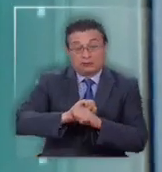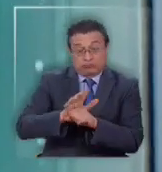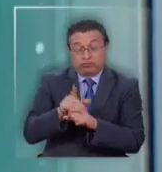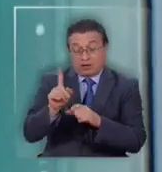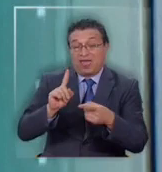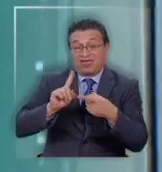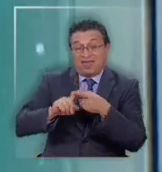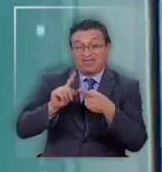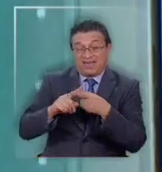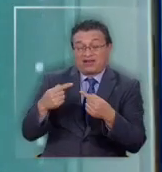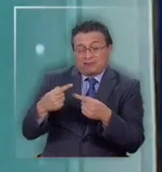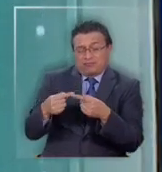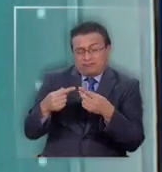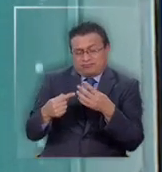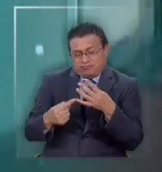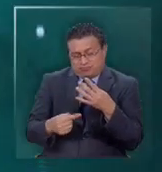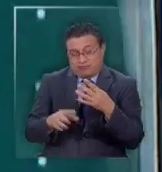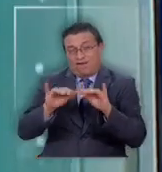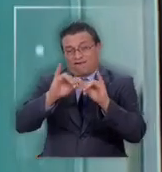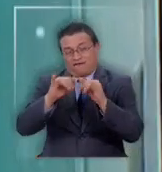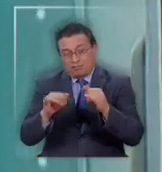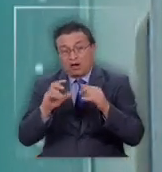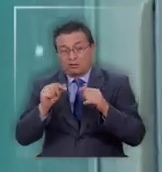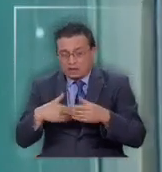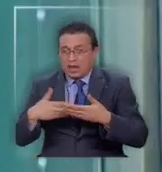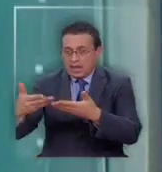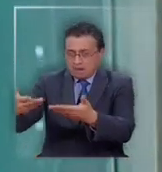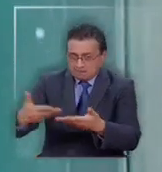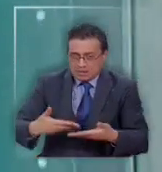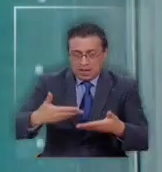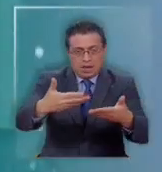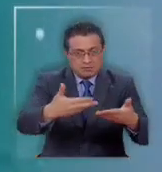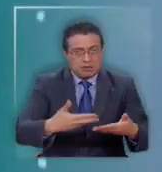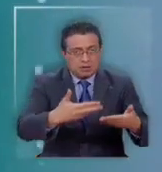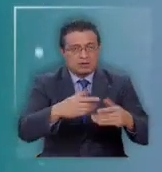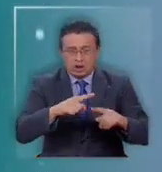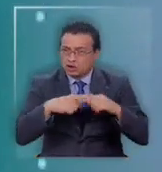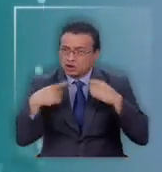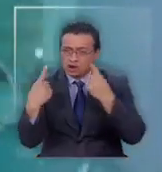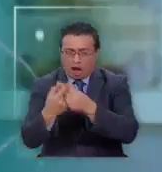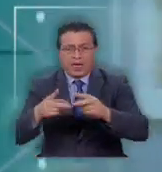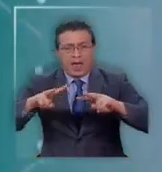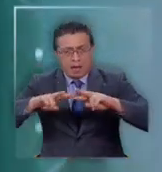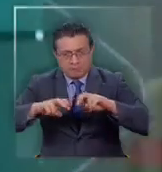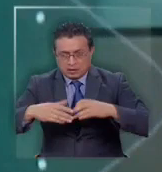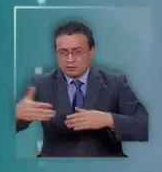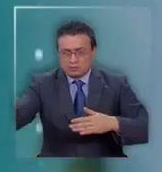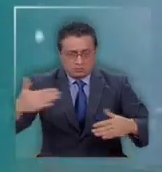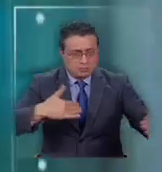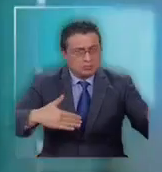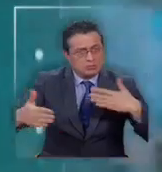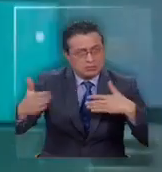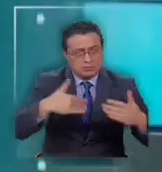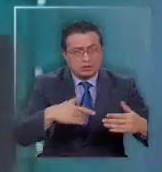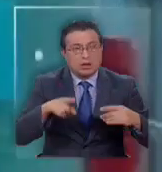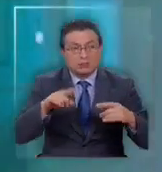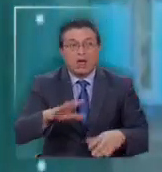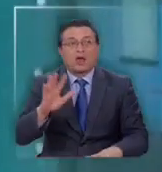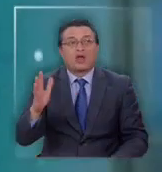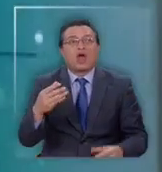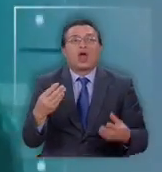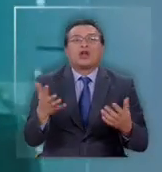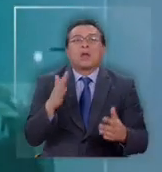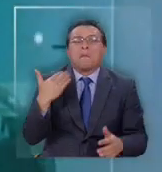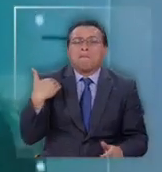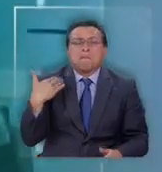desafiar de múltiples formas y la idea es poder invitar a todas las disciplinas de investigación de hecho independiente de